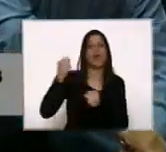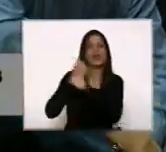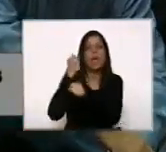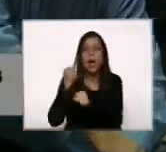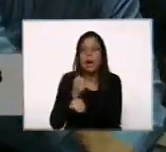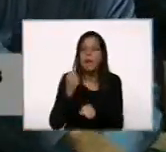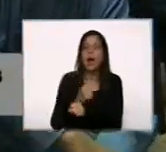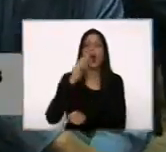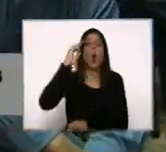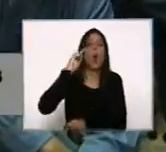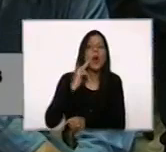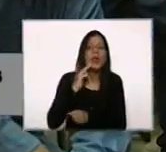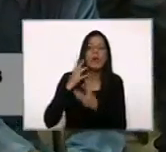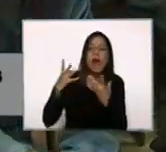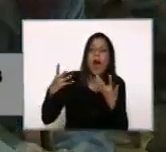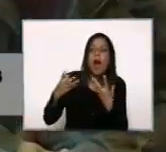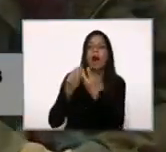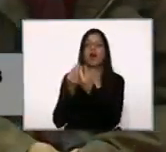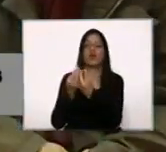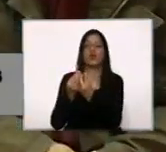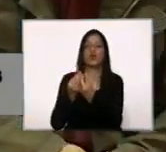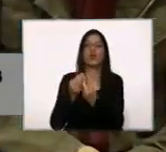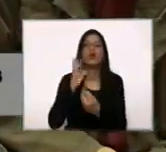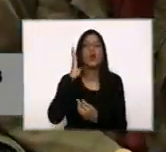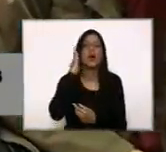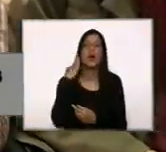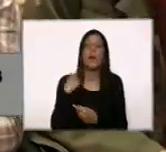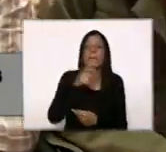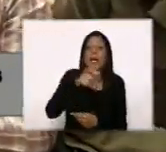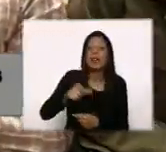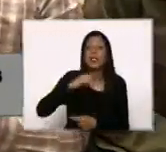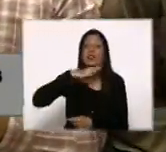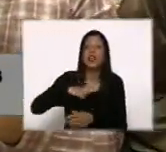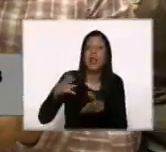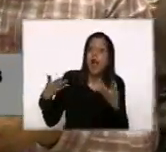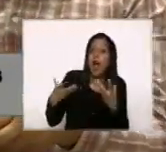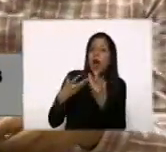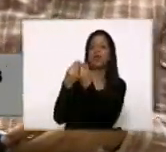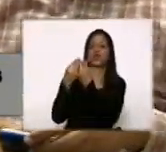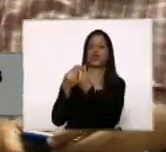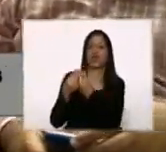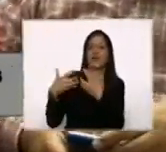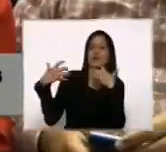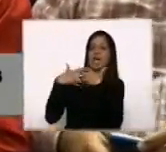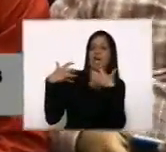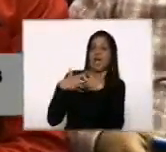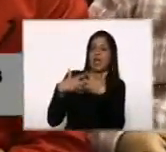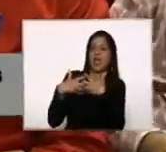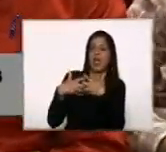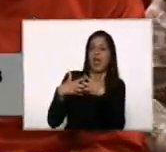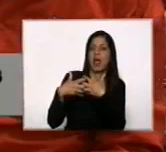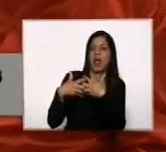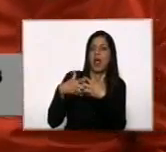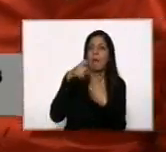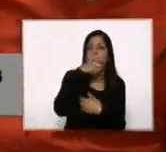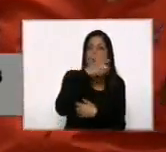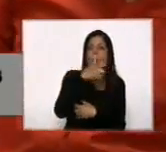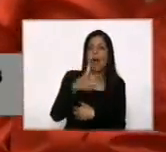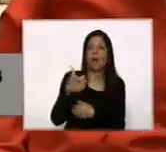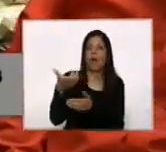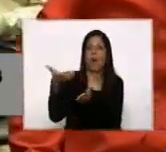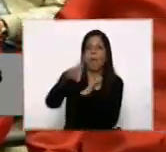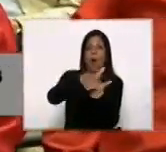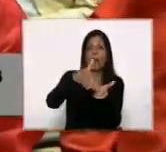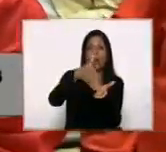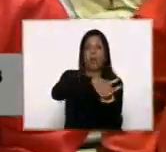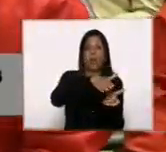de Bolívar, se fue detrás de Urdaneta, se fue detrás de Sucre, y casi la mitad de nuestro pueblo, bueno, quedó tendido en